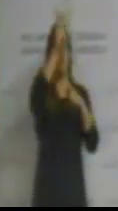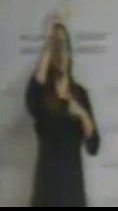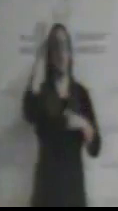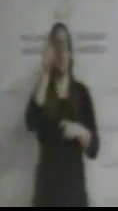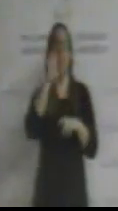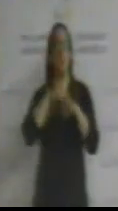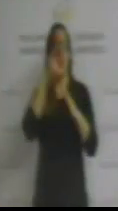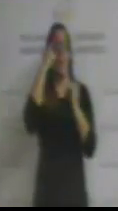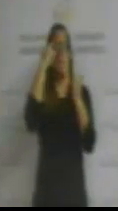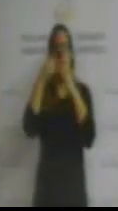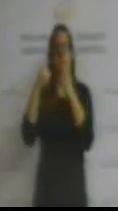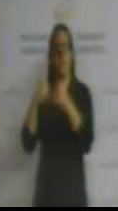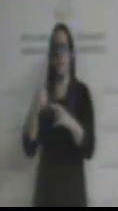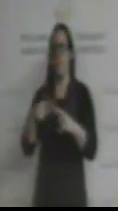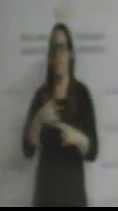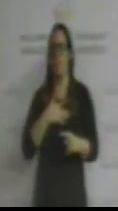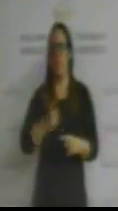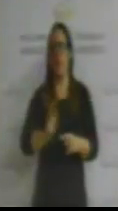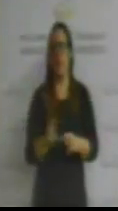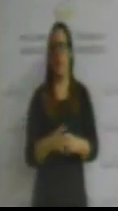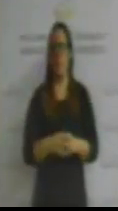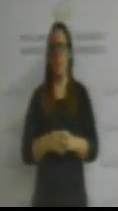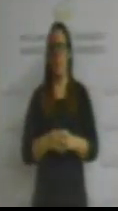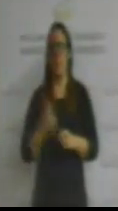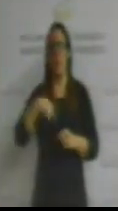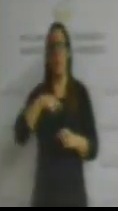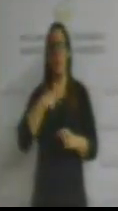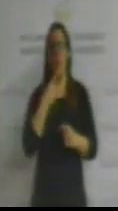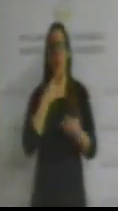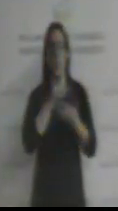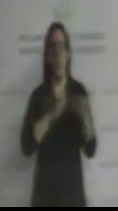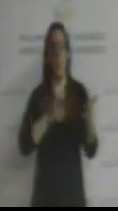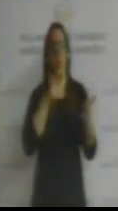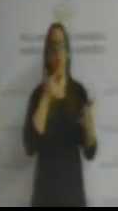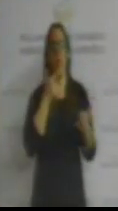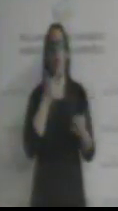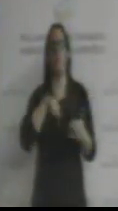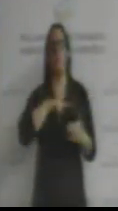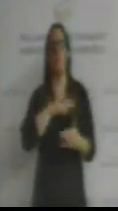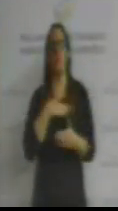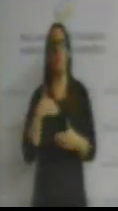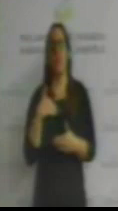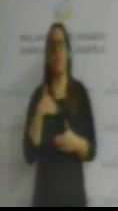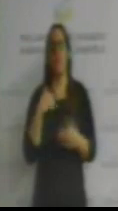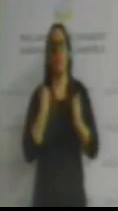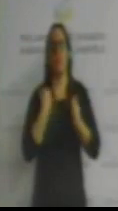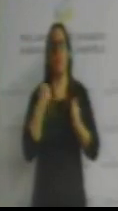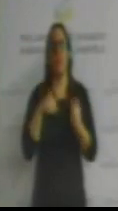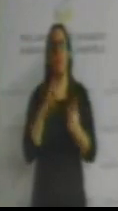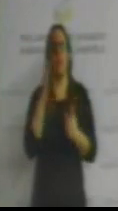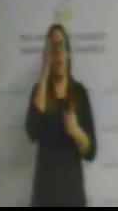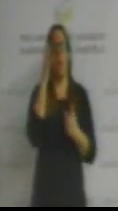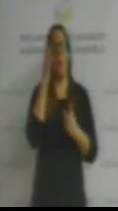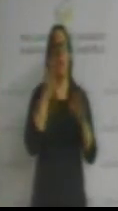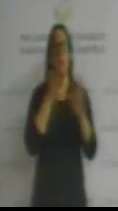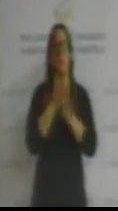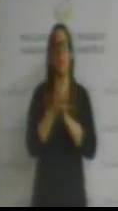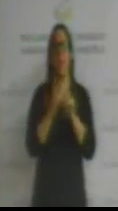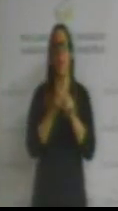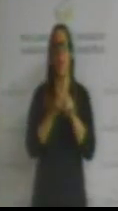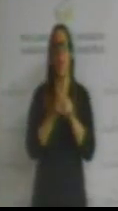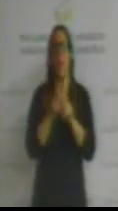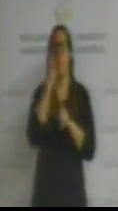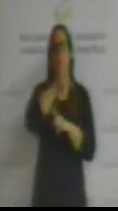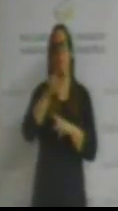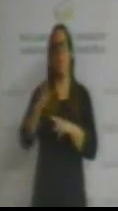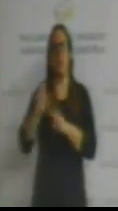Marcos. Le decían: queremos vivir en una comunidad donde no se llame presos políticos a los terroristas,